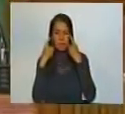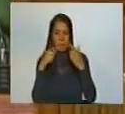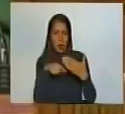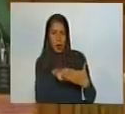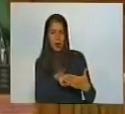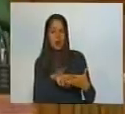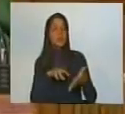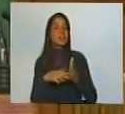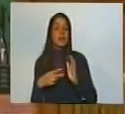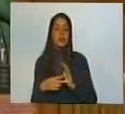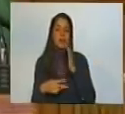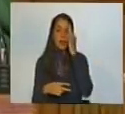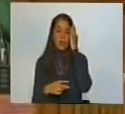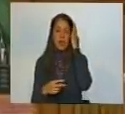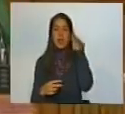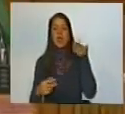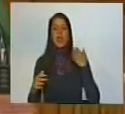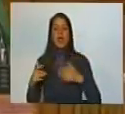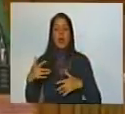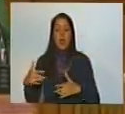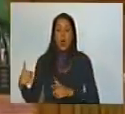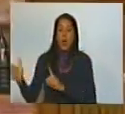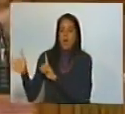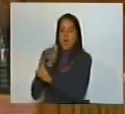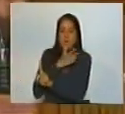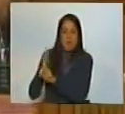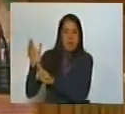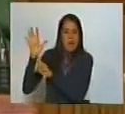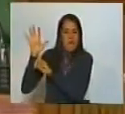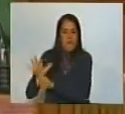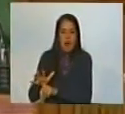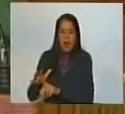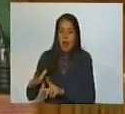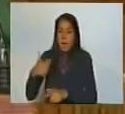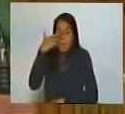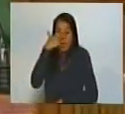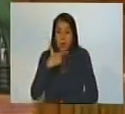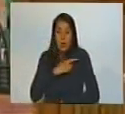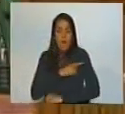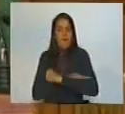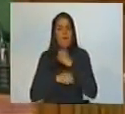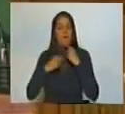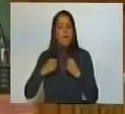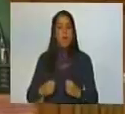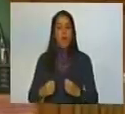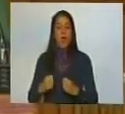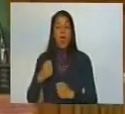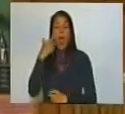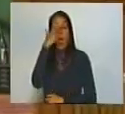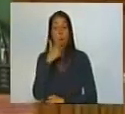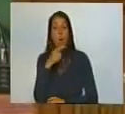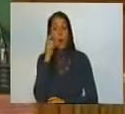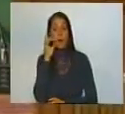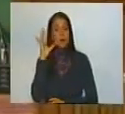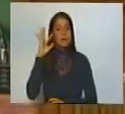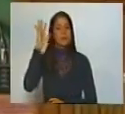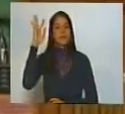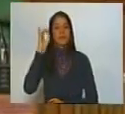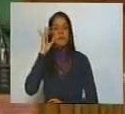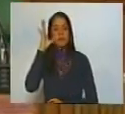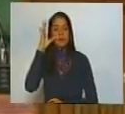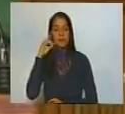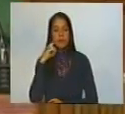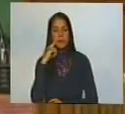la valentía frente a la tortura y frente a la prisión fascista. Él se inventó un primero de mayo, una manera